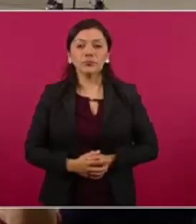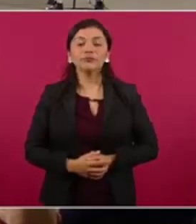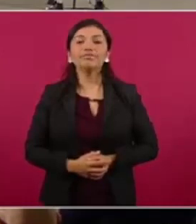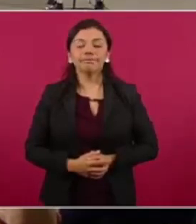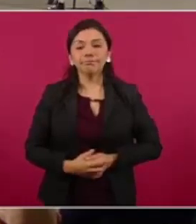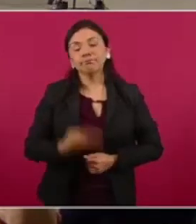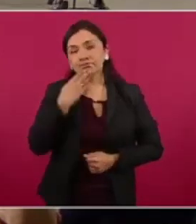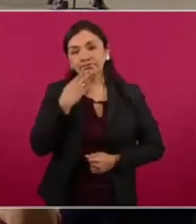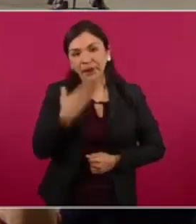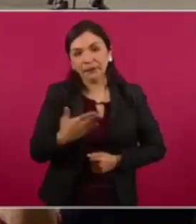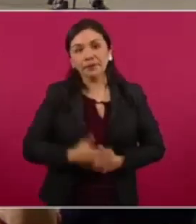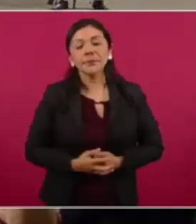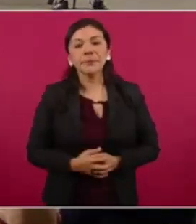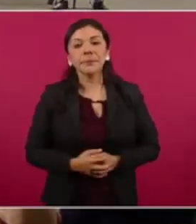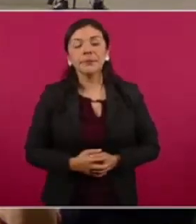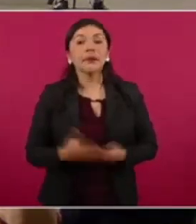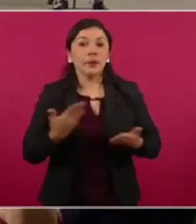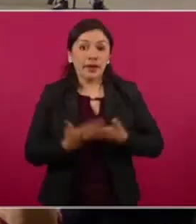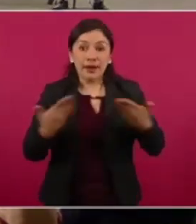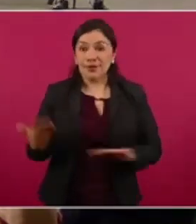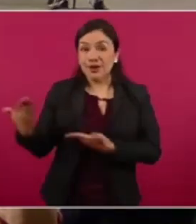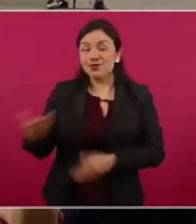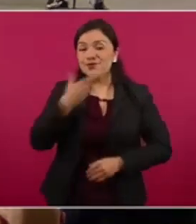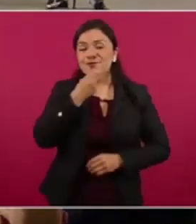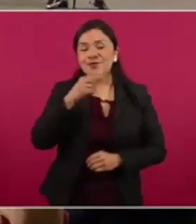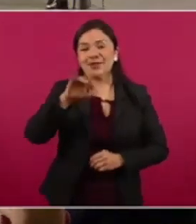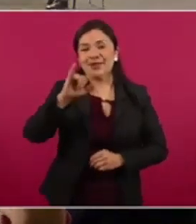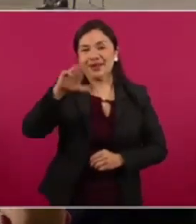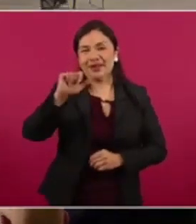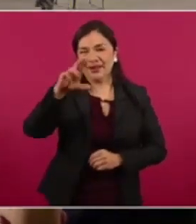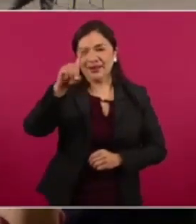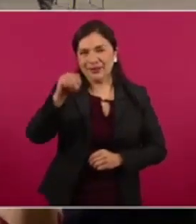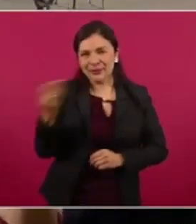Bueno, pues vamos con Ricardo Sheffield.